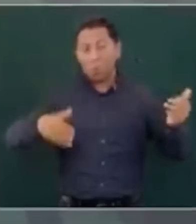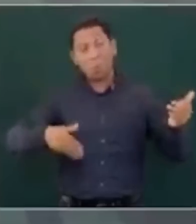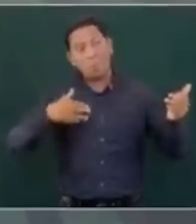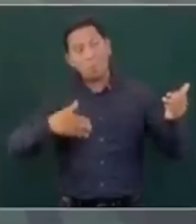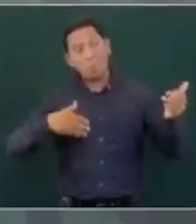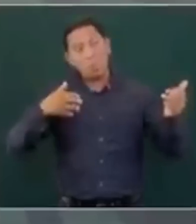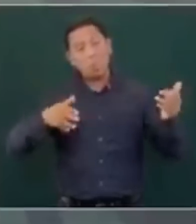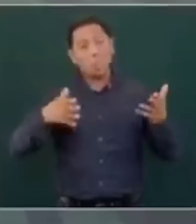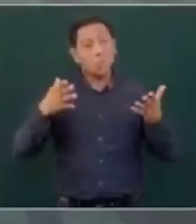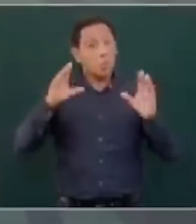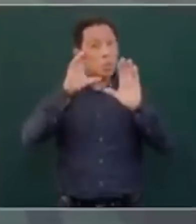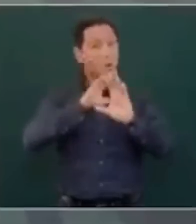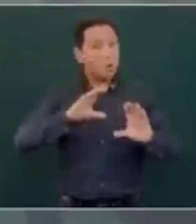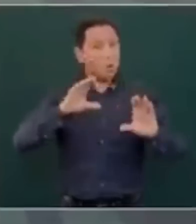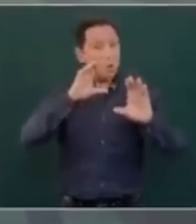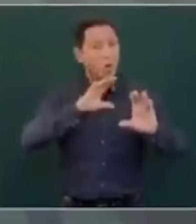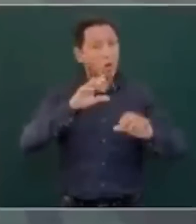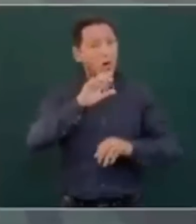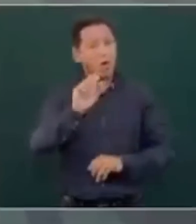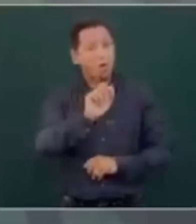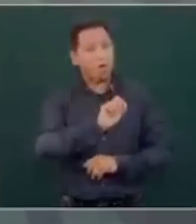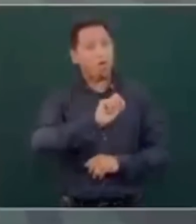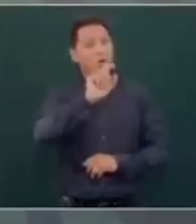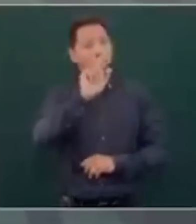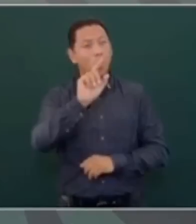famoso, un artista,